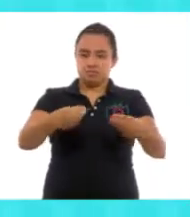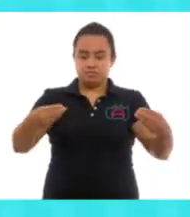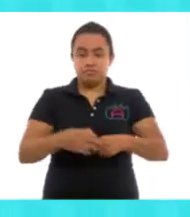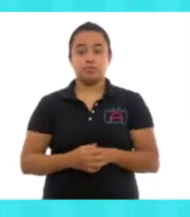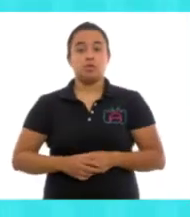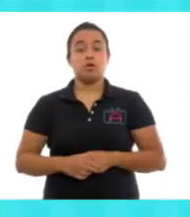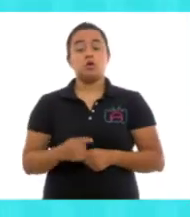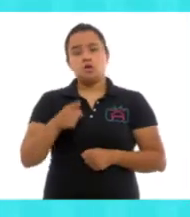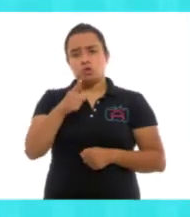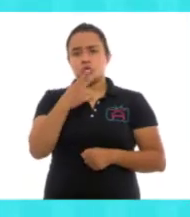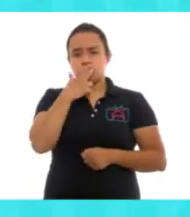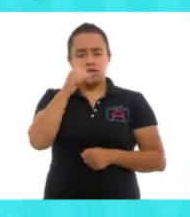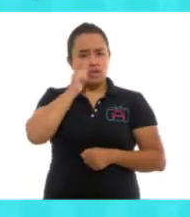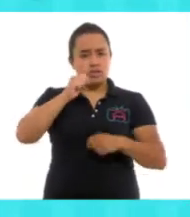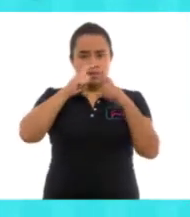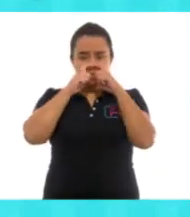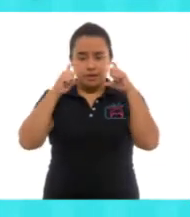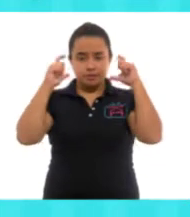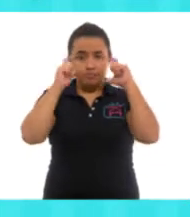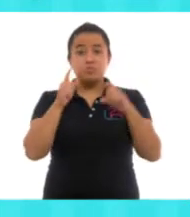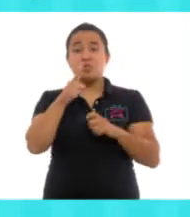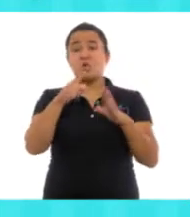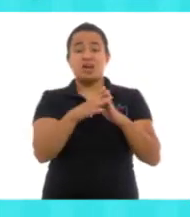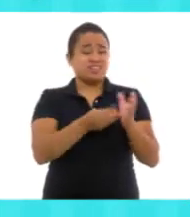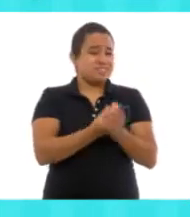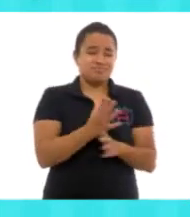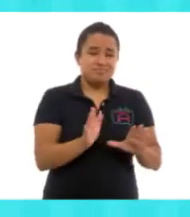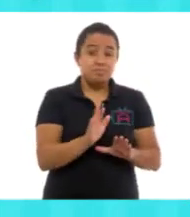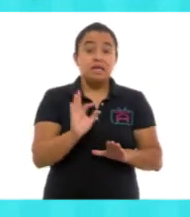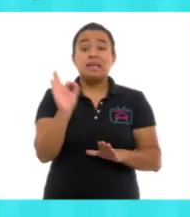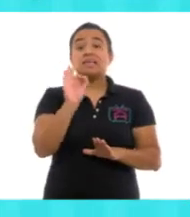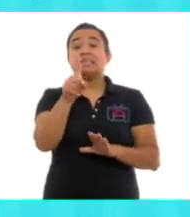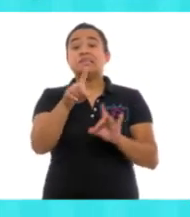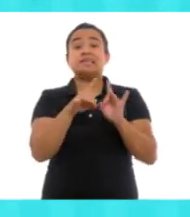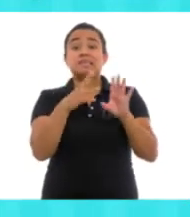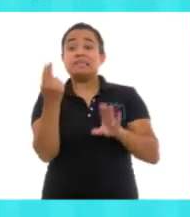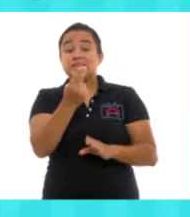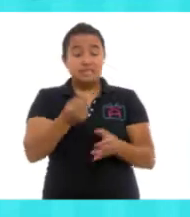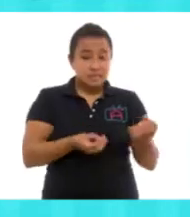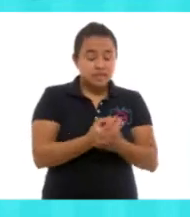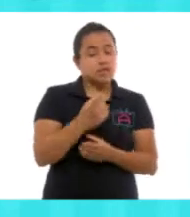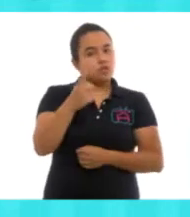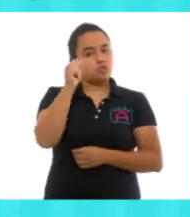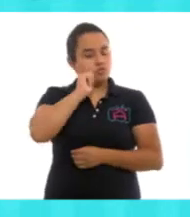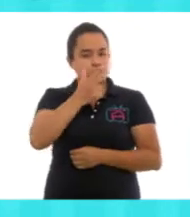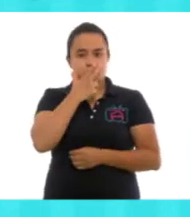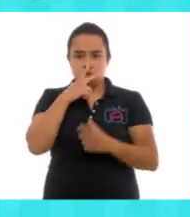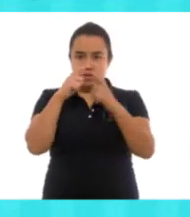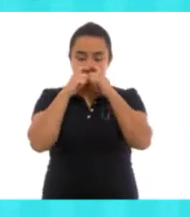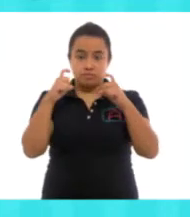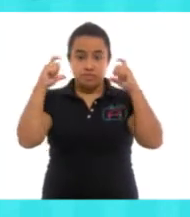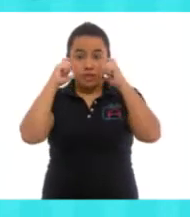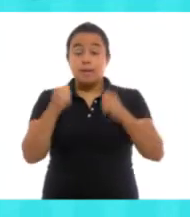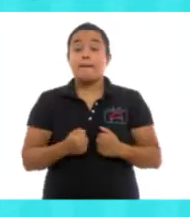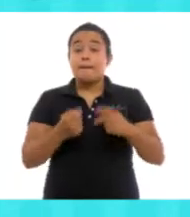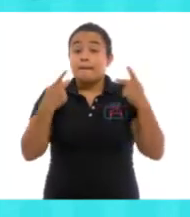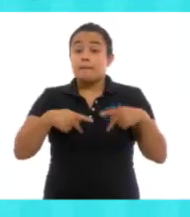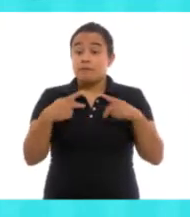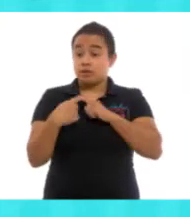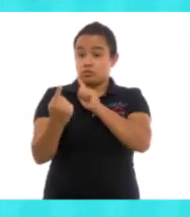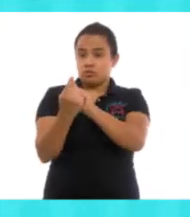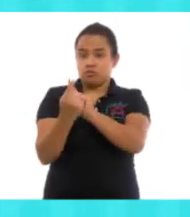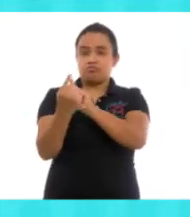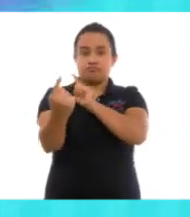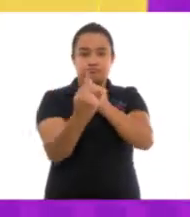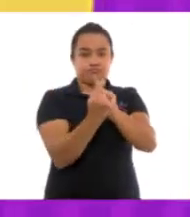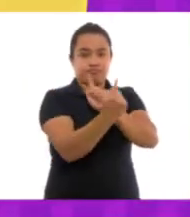Utiliza cubrebocas. No salgas de casa. Si tienes que hacerlo, recuerda que es obligatorio utilizarlo. Mantén una distancia mínima de